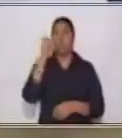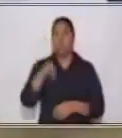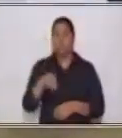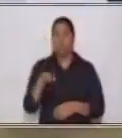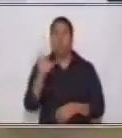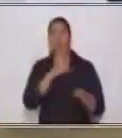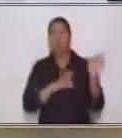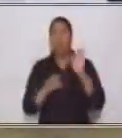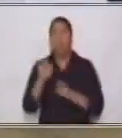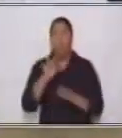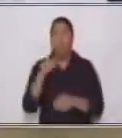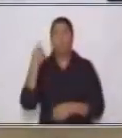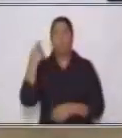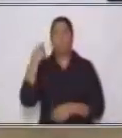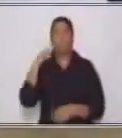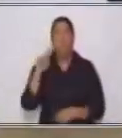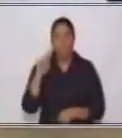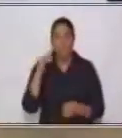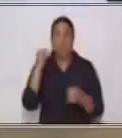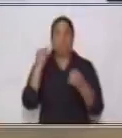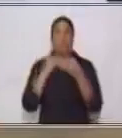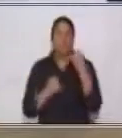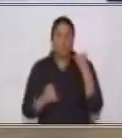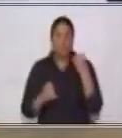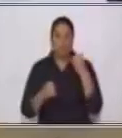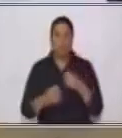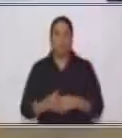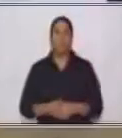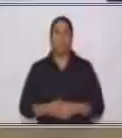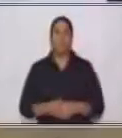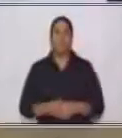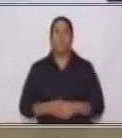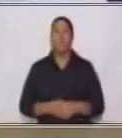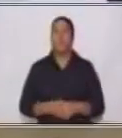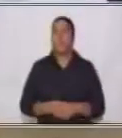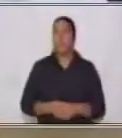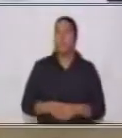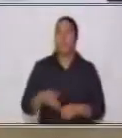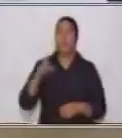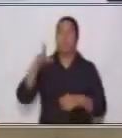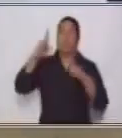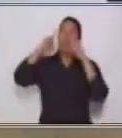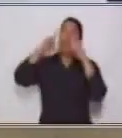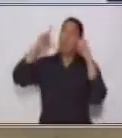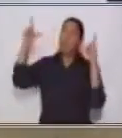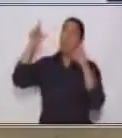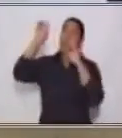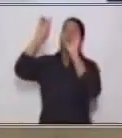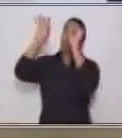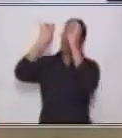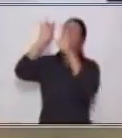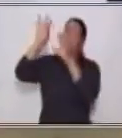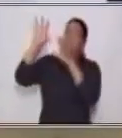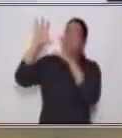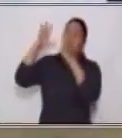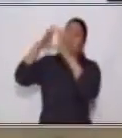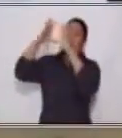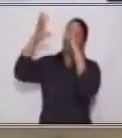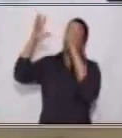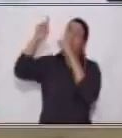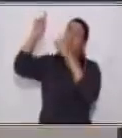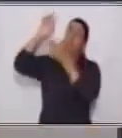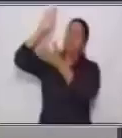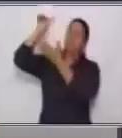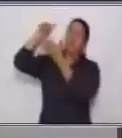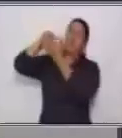Veamos acá. Conclusión. En conclusión, el Sol es una estrella mediana localizada en el